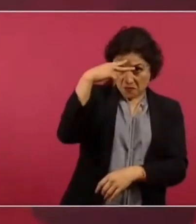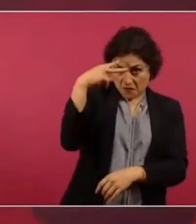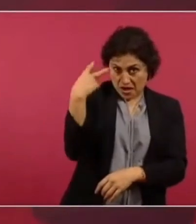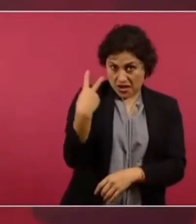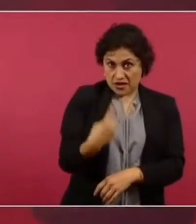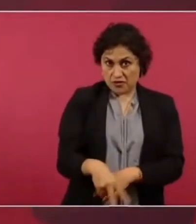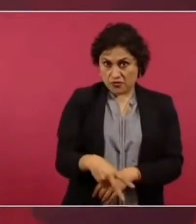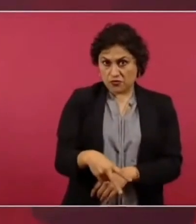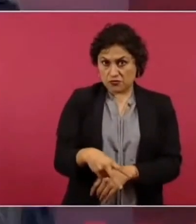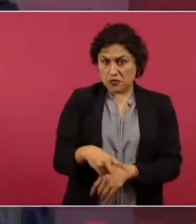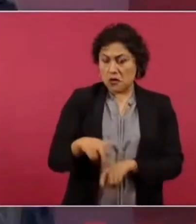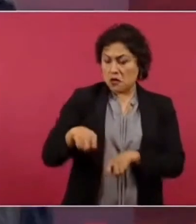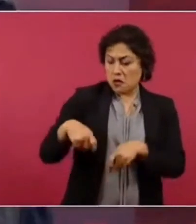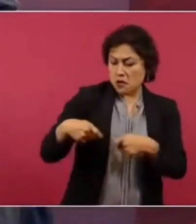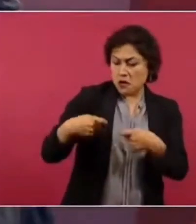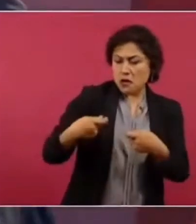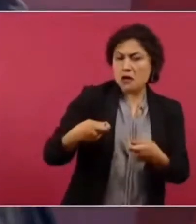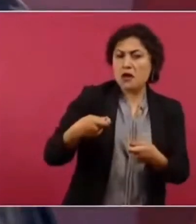México,